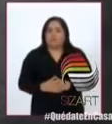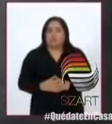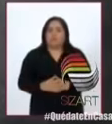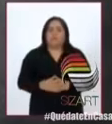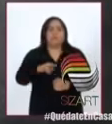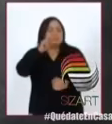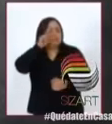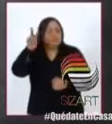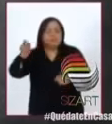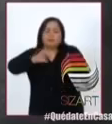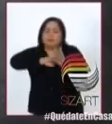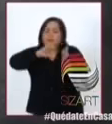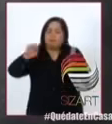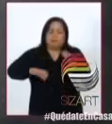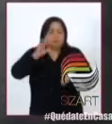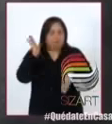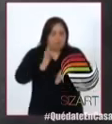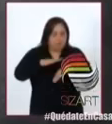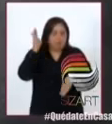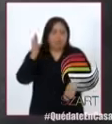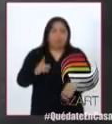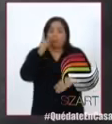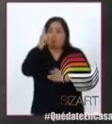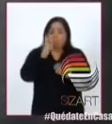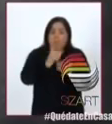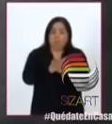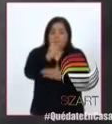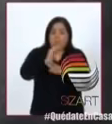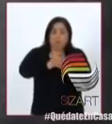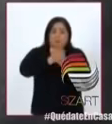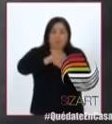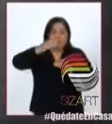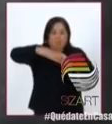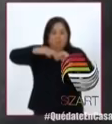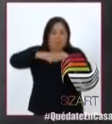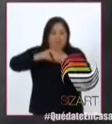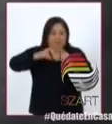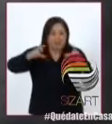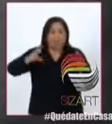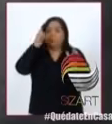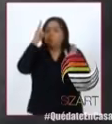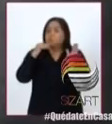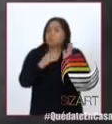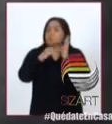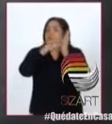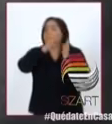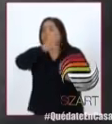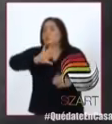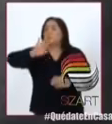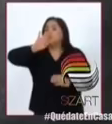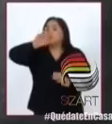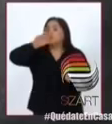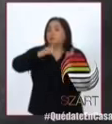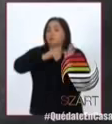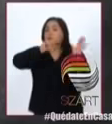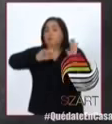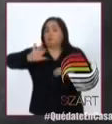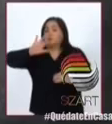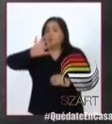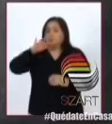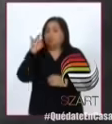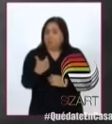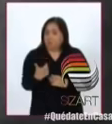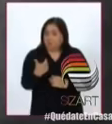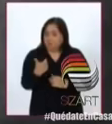Veamos un ejemplo más. Un premio de lotería de 2.548.755